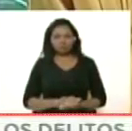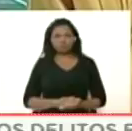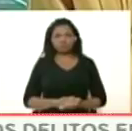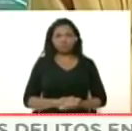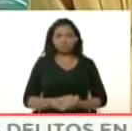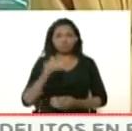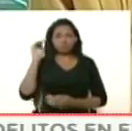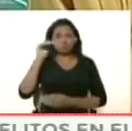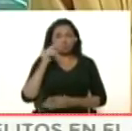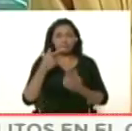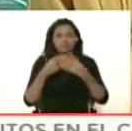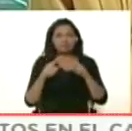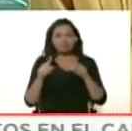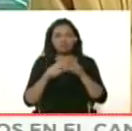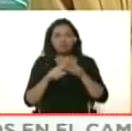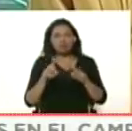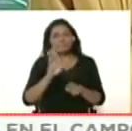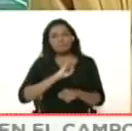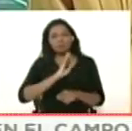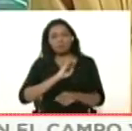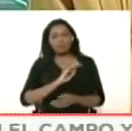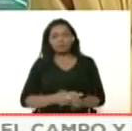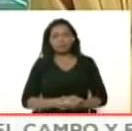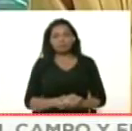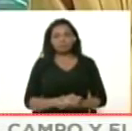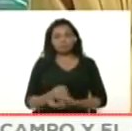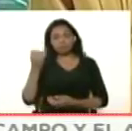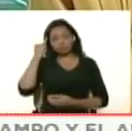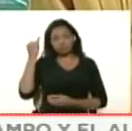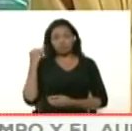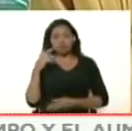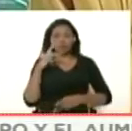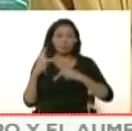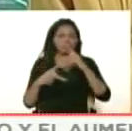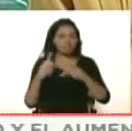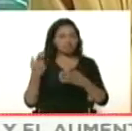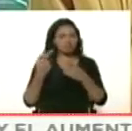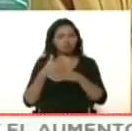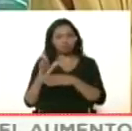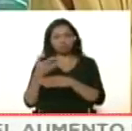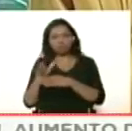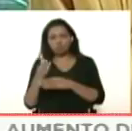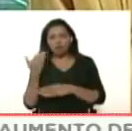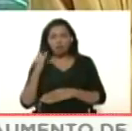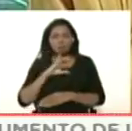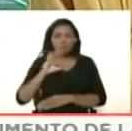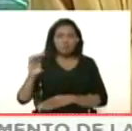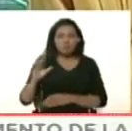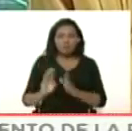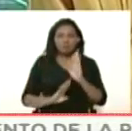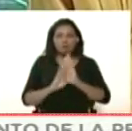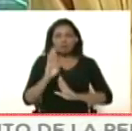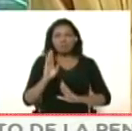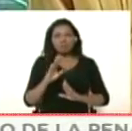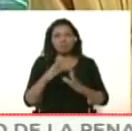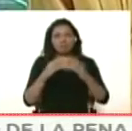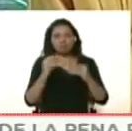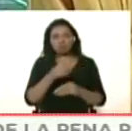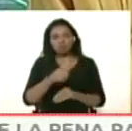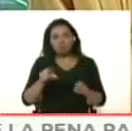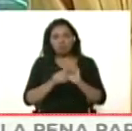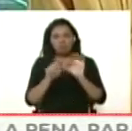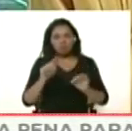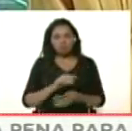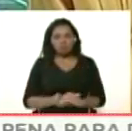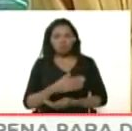Más allá de las diferencias personales, ideológicas o políticas, hay un país que es más grande que todos nosotros,